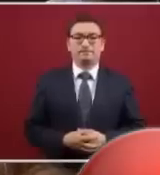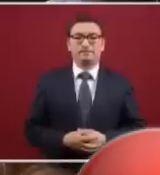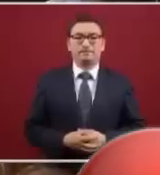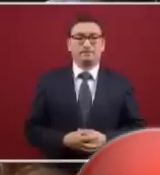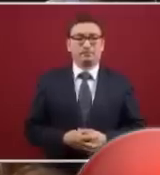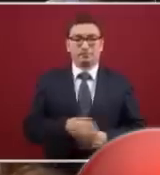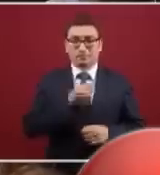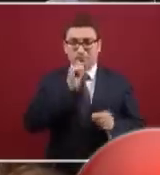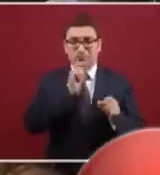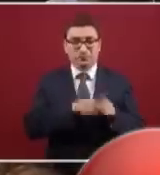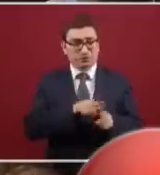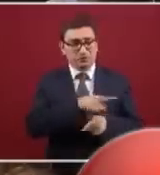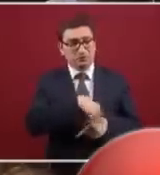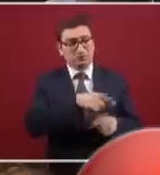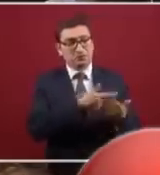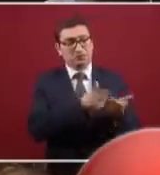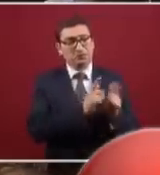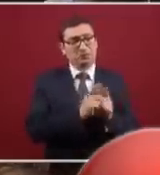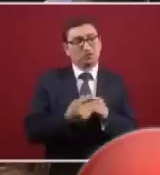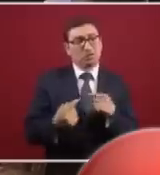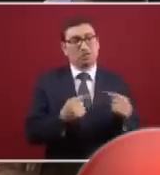incluyendo a nuestros adversarios,